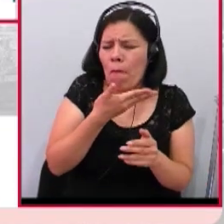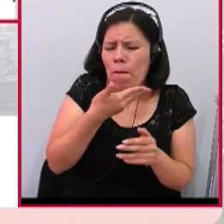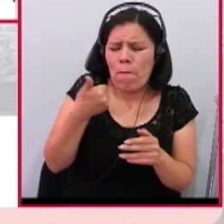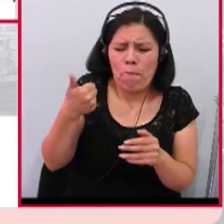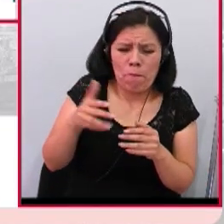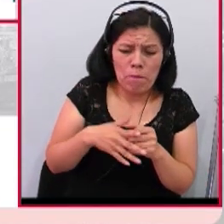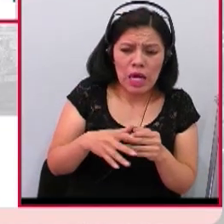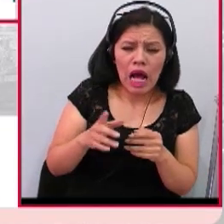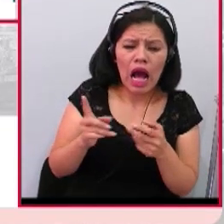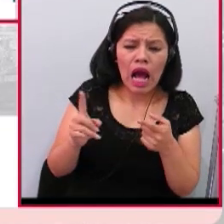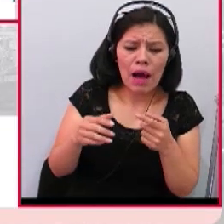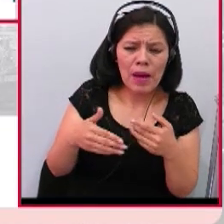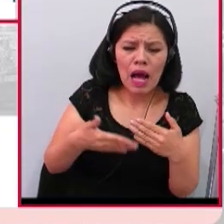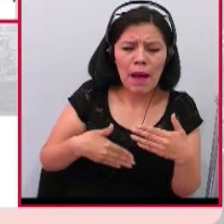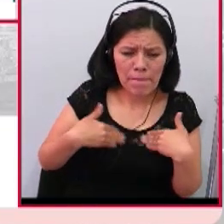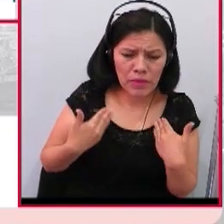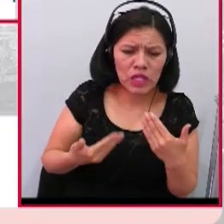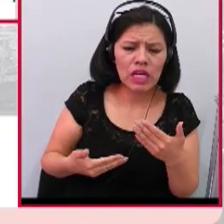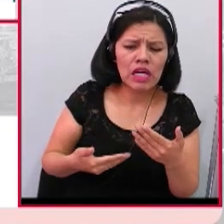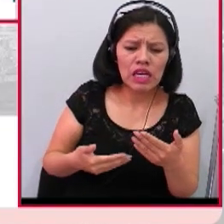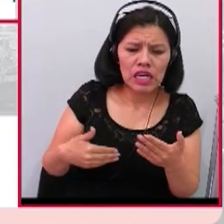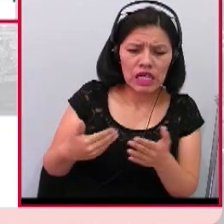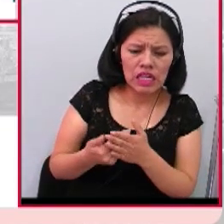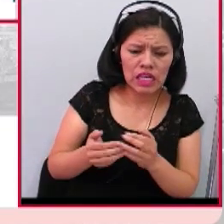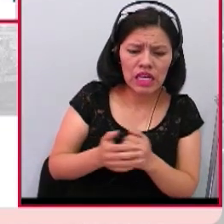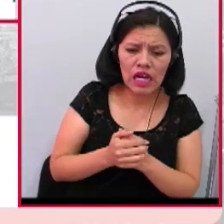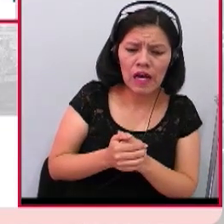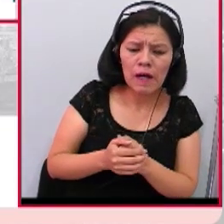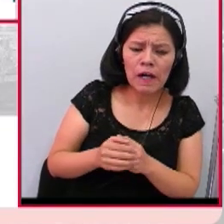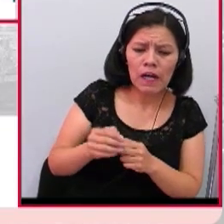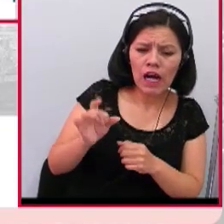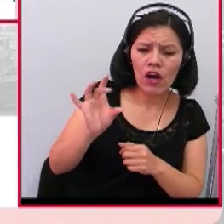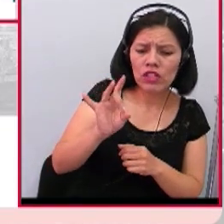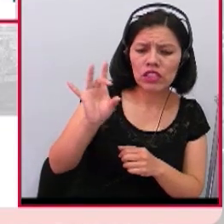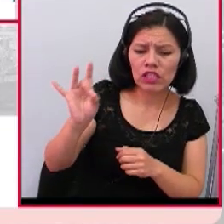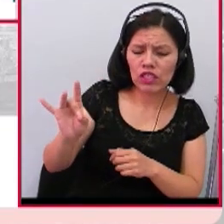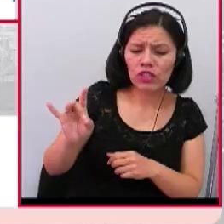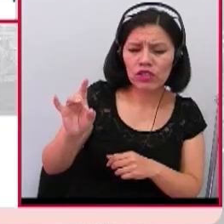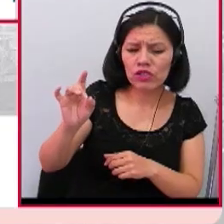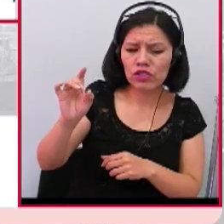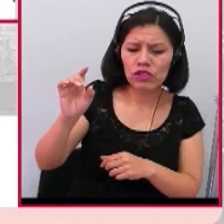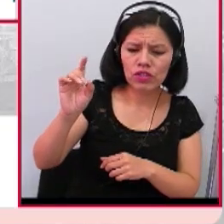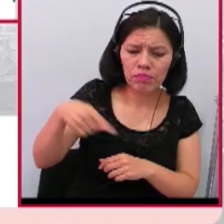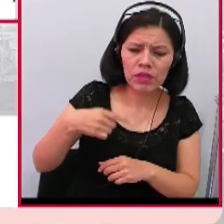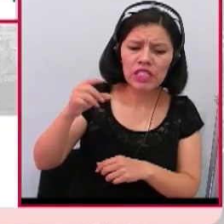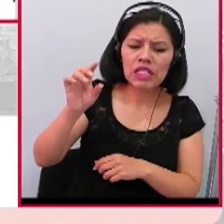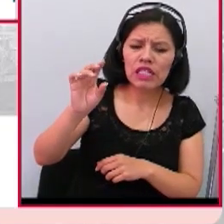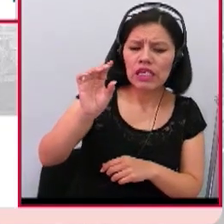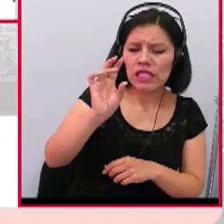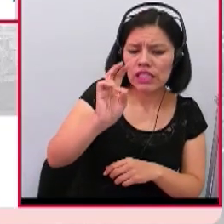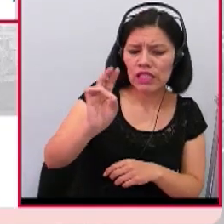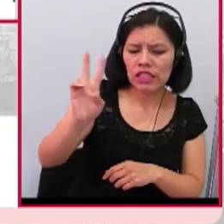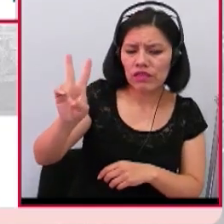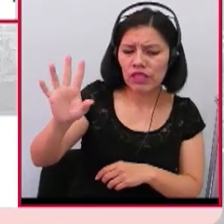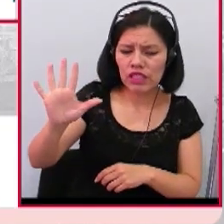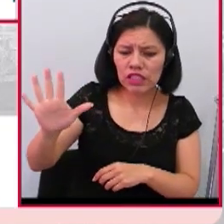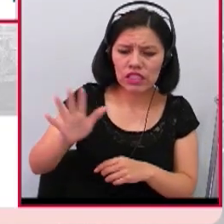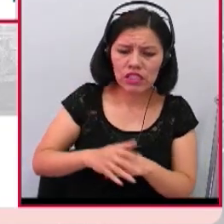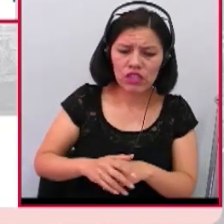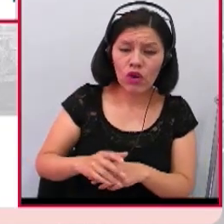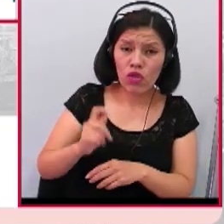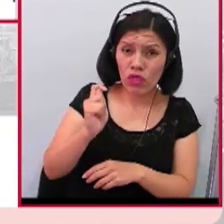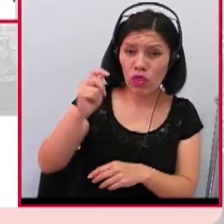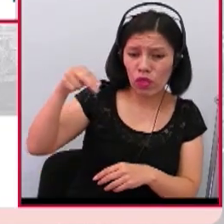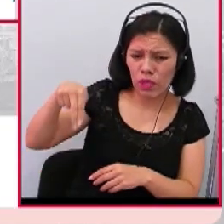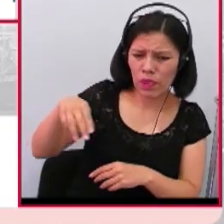88.725 y en hornos de afino de 319.000 toneladas. Está bien, lo hemos hecho. Pero en la siguiente etapa yo quiero enfocarme un poquito